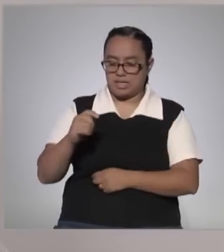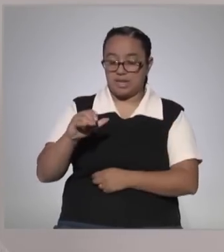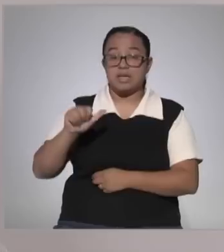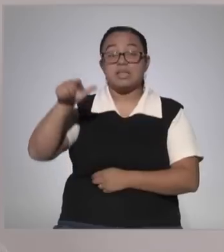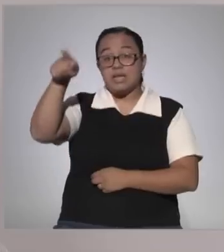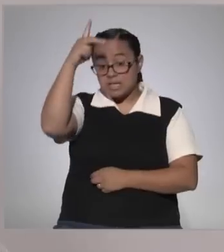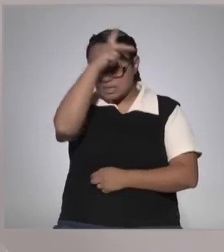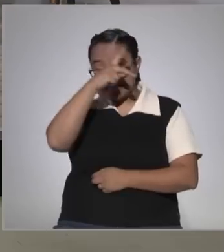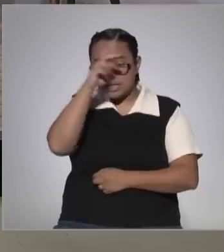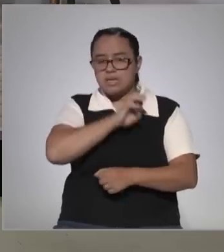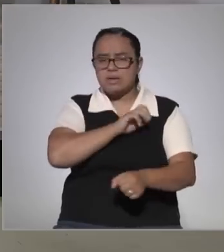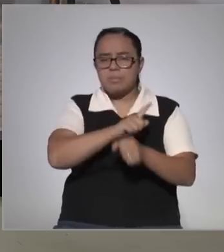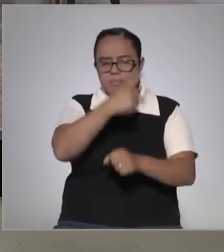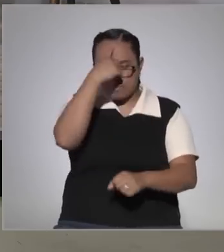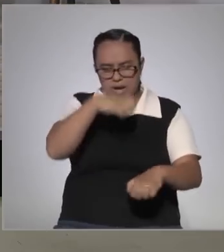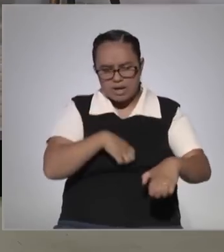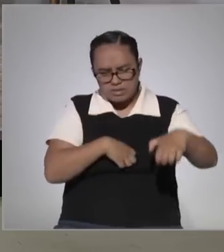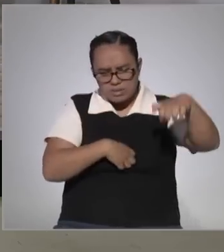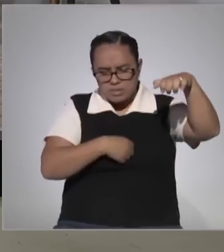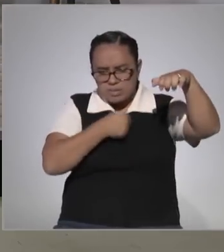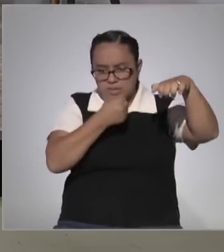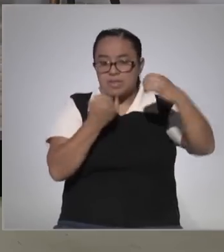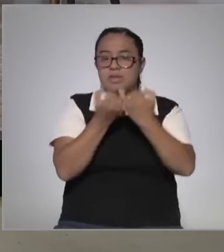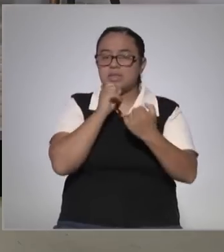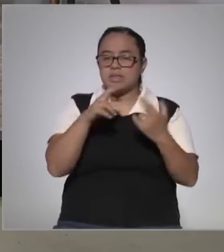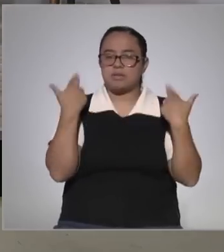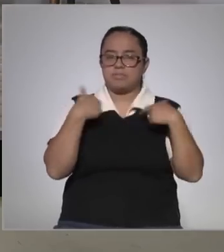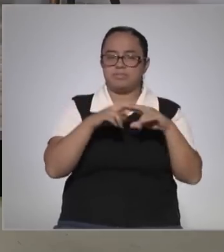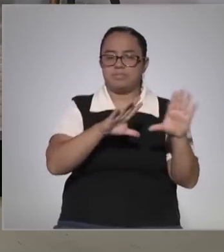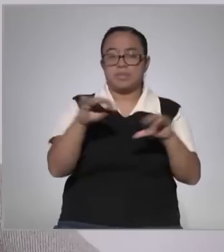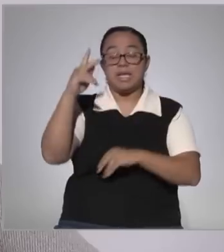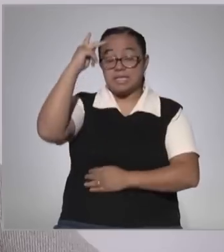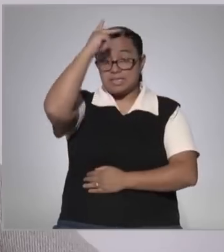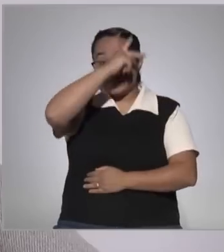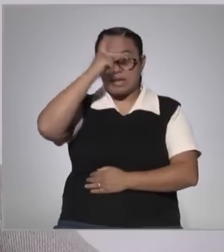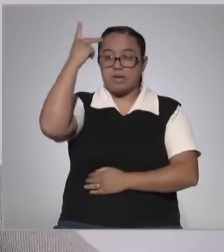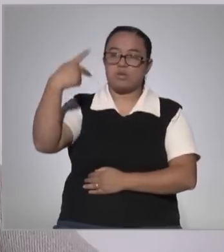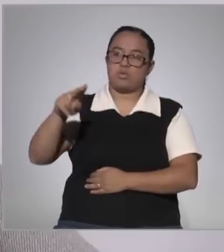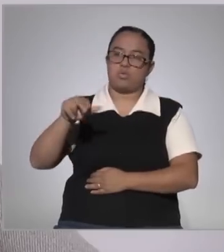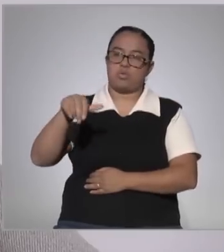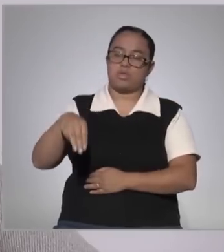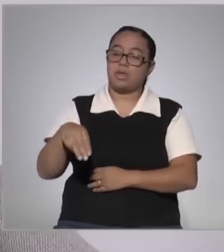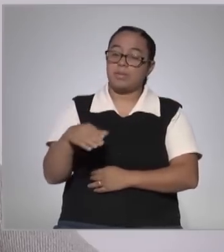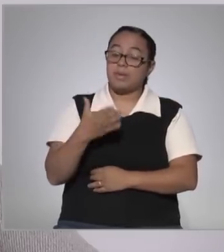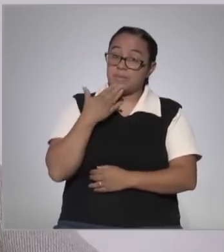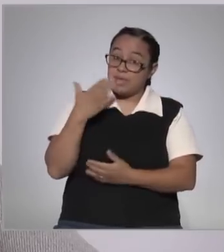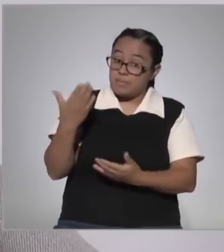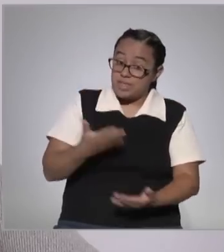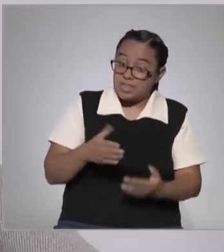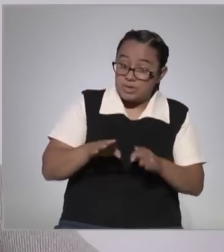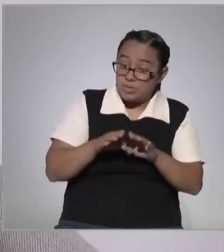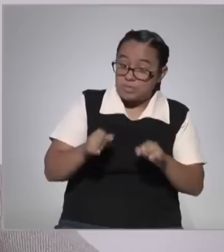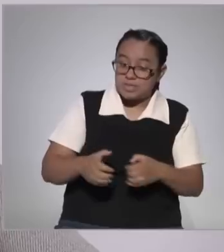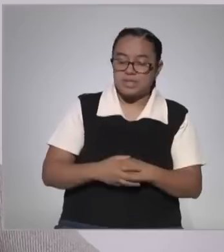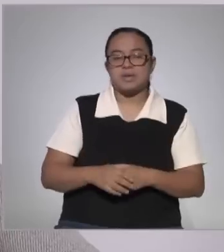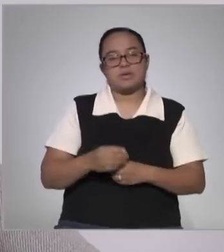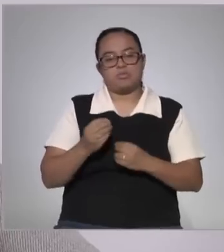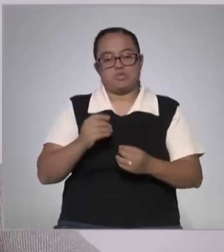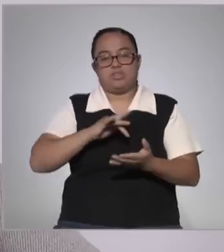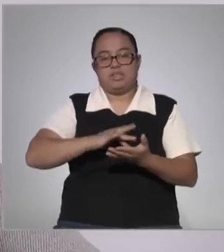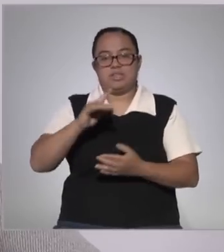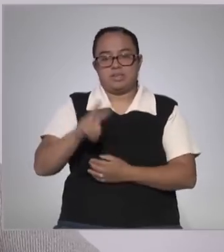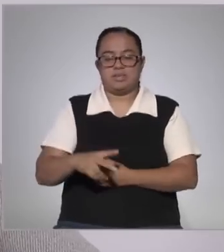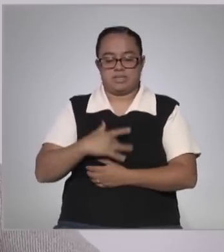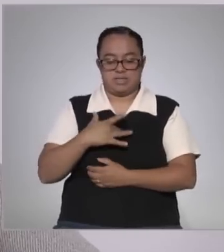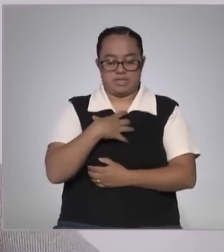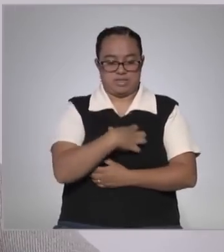psicóloga, especialista en envejecimiento y académica de la Facultad de Psicología de la UNAM. Angelina, bienvenida, ¿cómo estás? Muchísimas gracias, muy